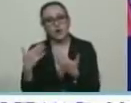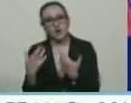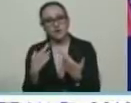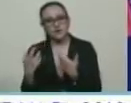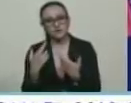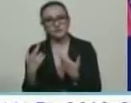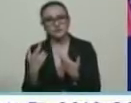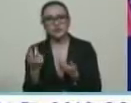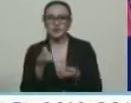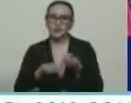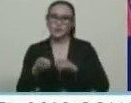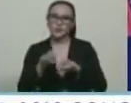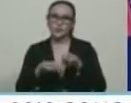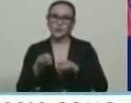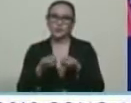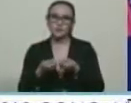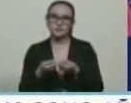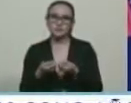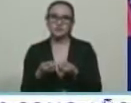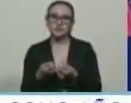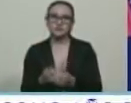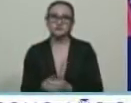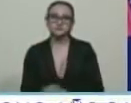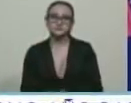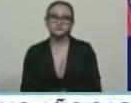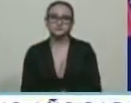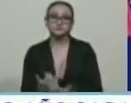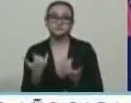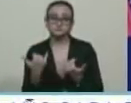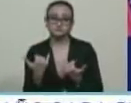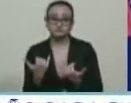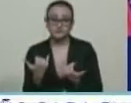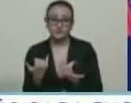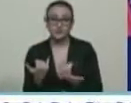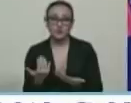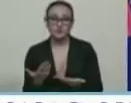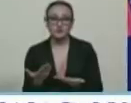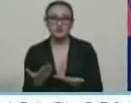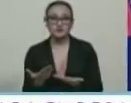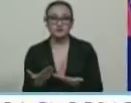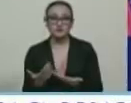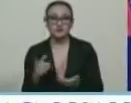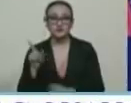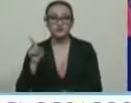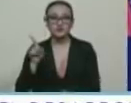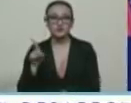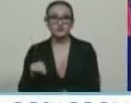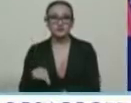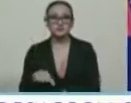relaciones económicas y en todo campo, y vamos a tener la oportunidad de también